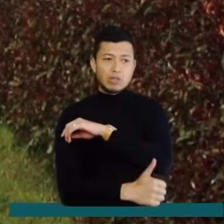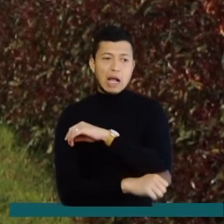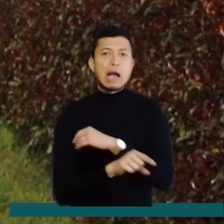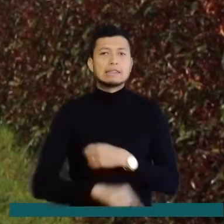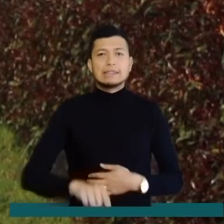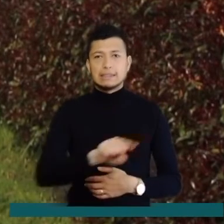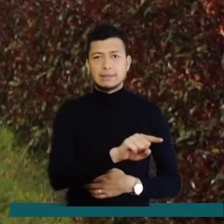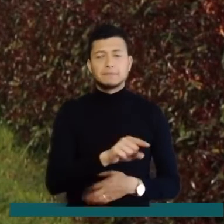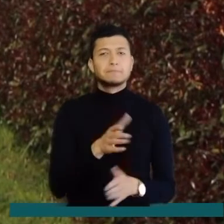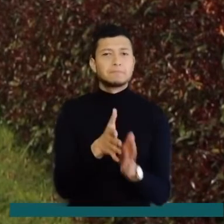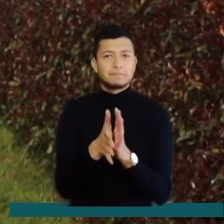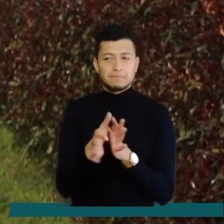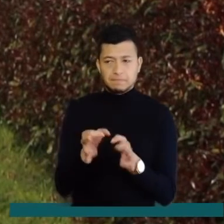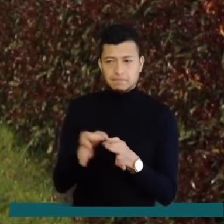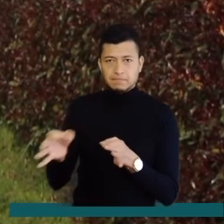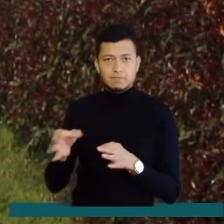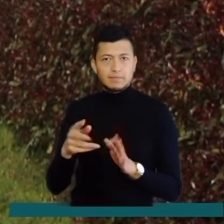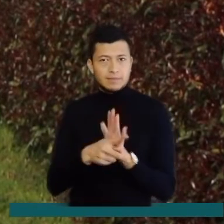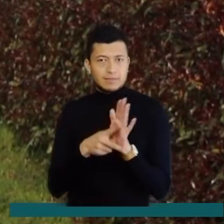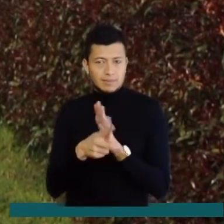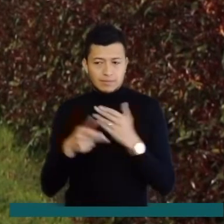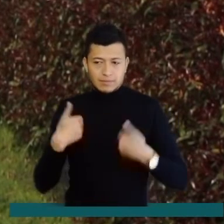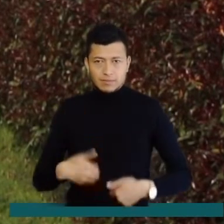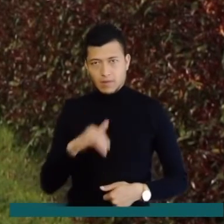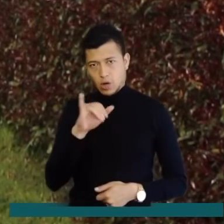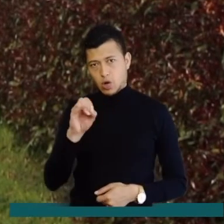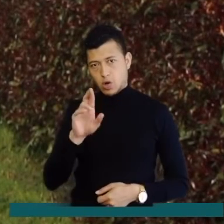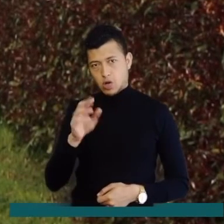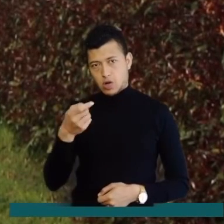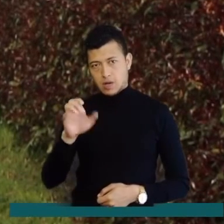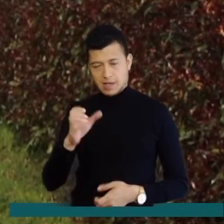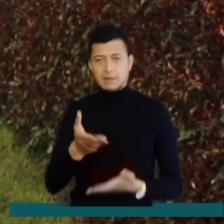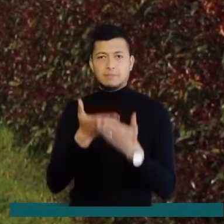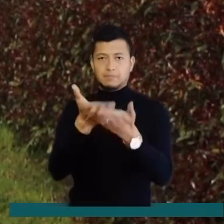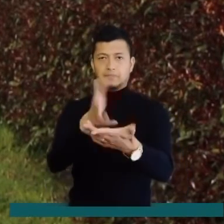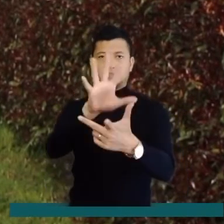Boyacá. Desde el municipio de Chiquinquirá informó Jorge Torres para Enlace 13.